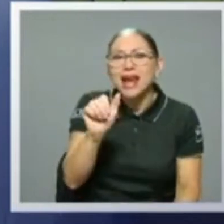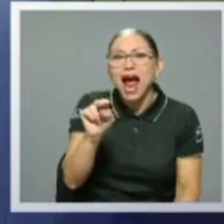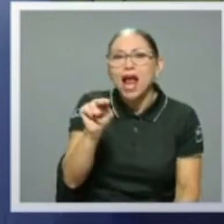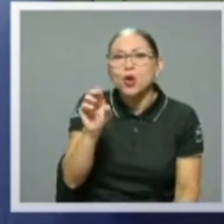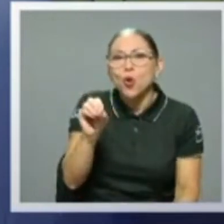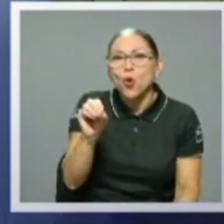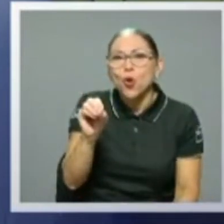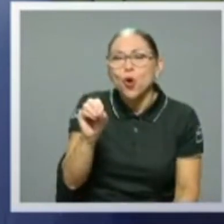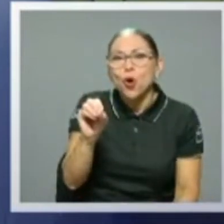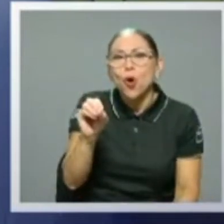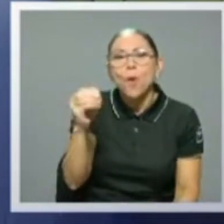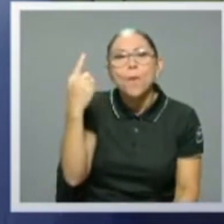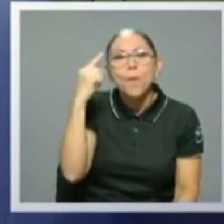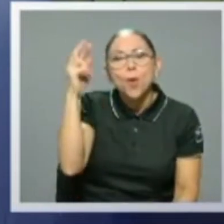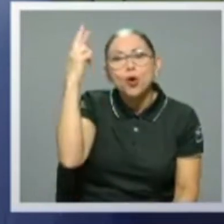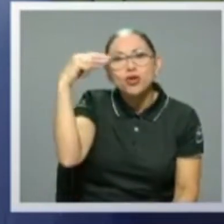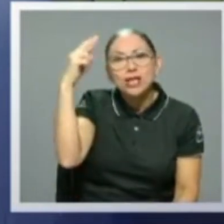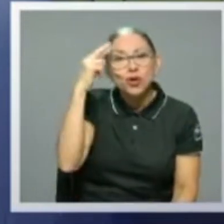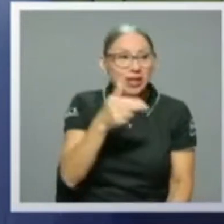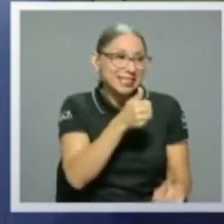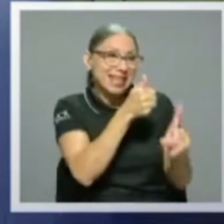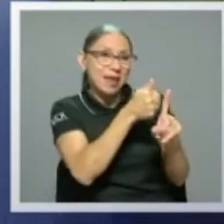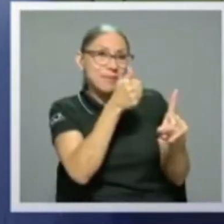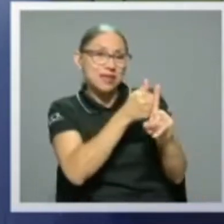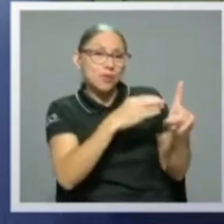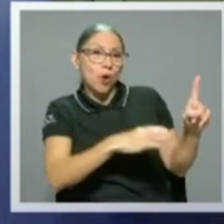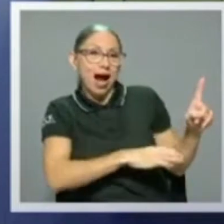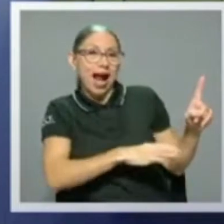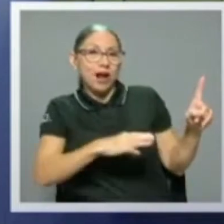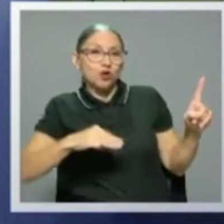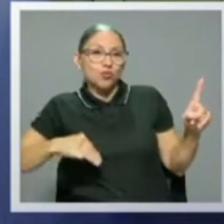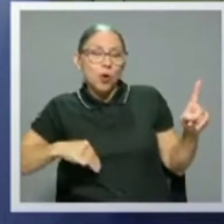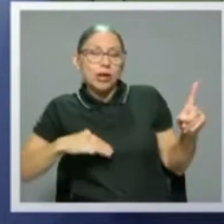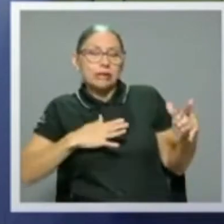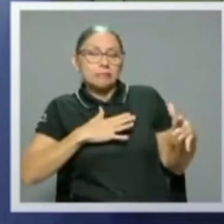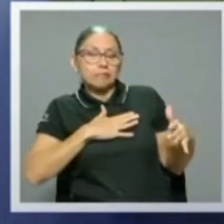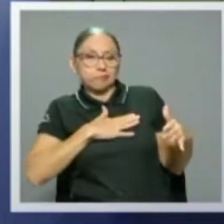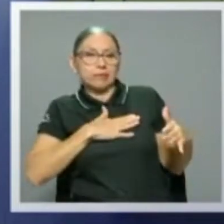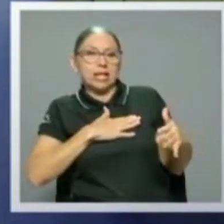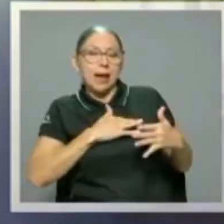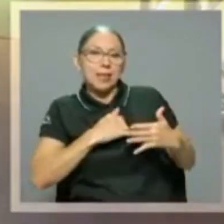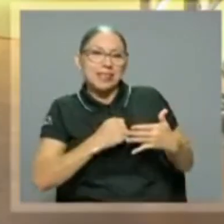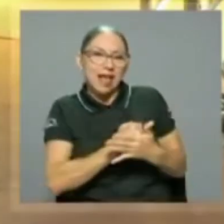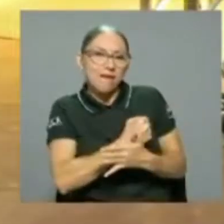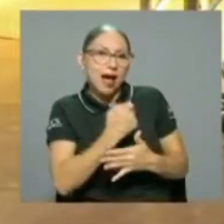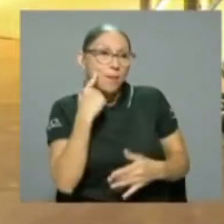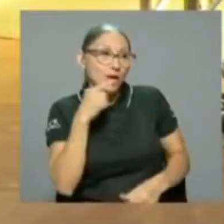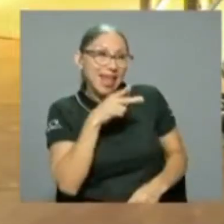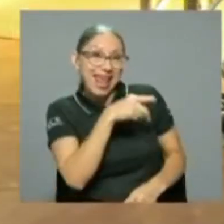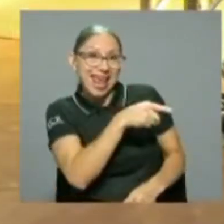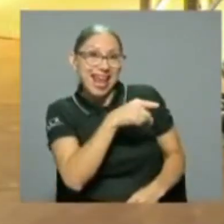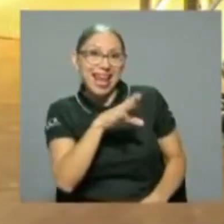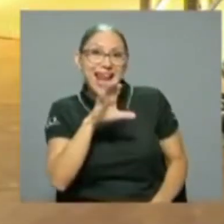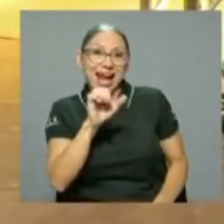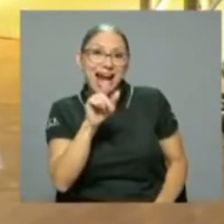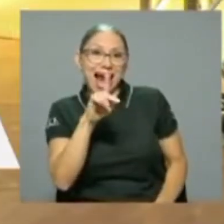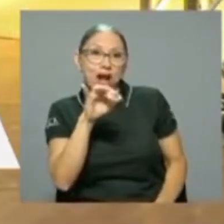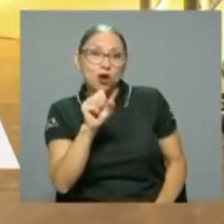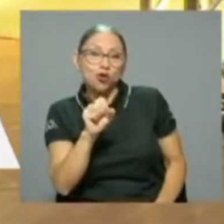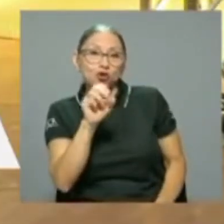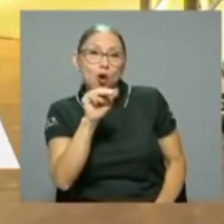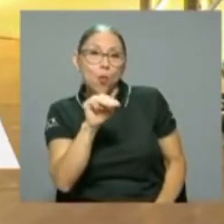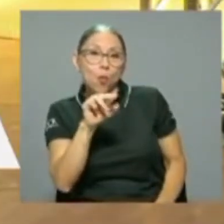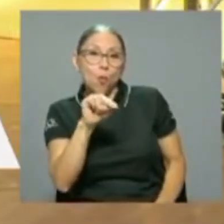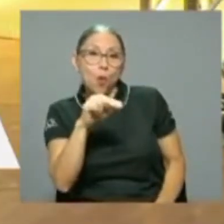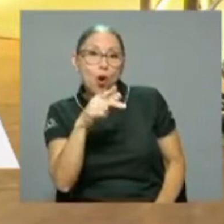razones que el mismo don Carlos Monge lamentaba, porque don Carlos Monge pretendió durante mucho tiempo crear la Facultad